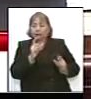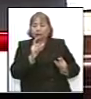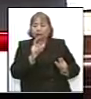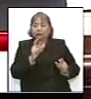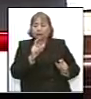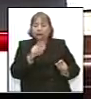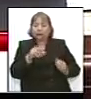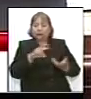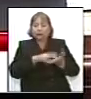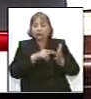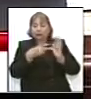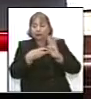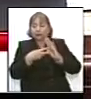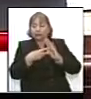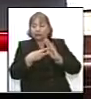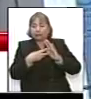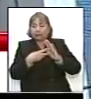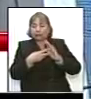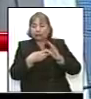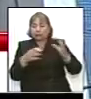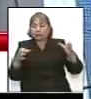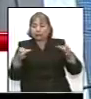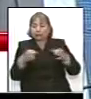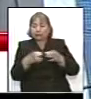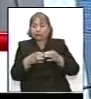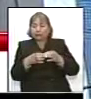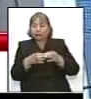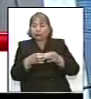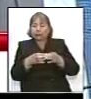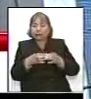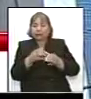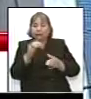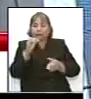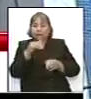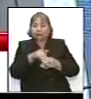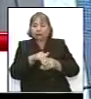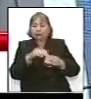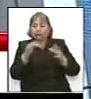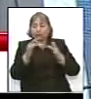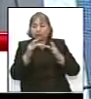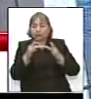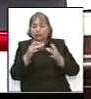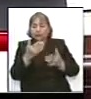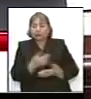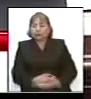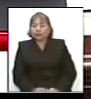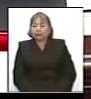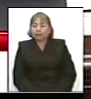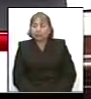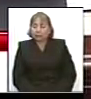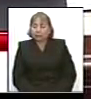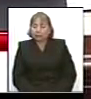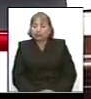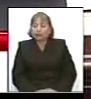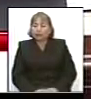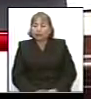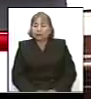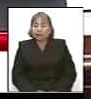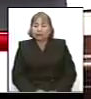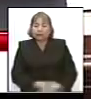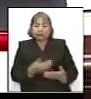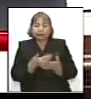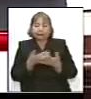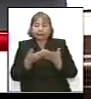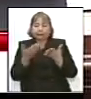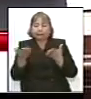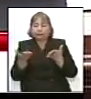lugar de en conjunto por la palabra en coordinación. Ahí lo está alcanzando ya. Correcto. Entonces, con esa modificación planteada por el